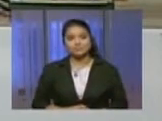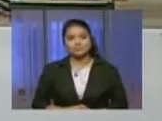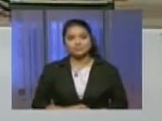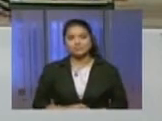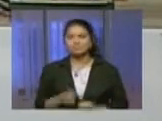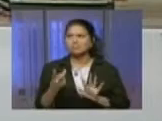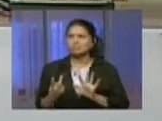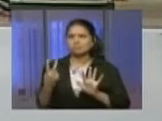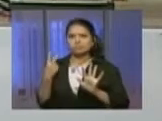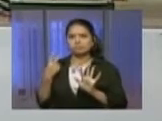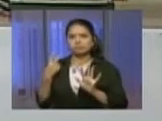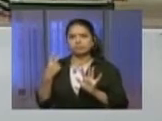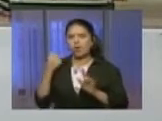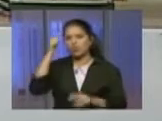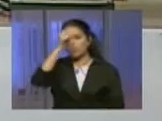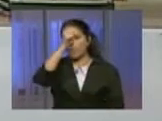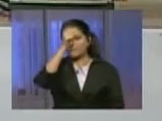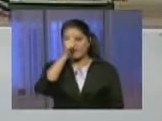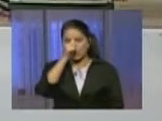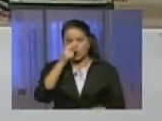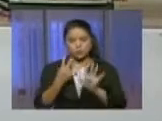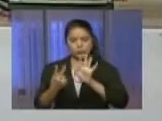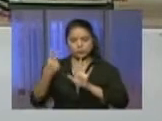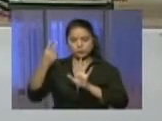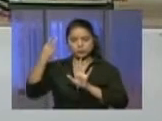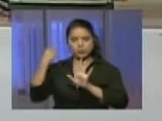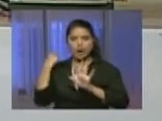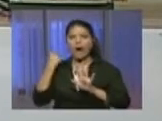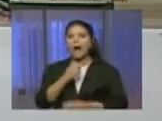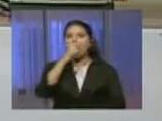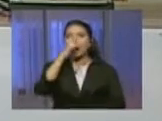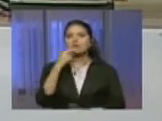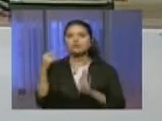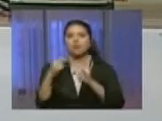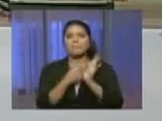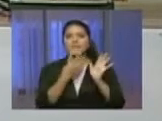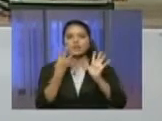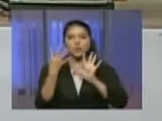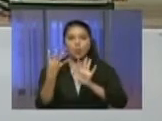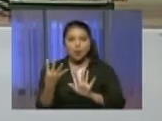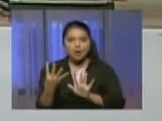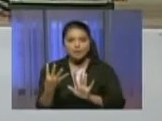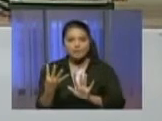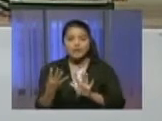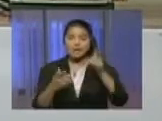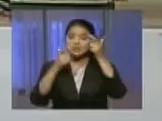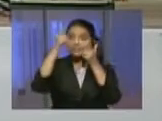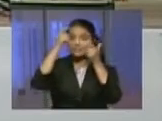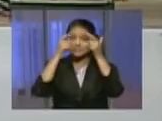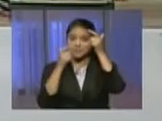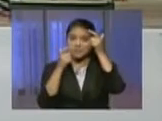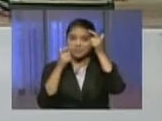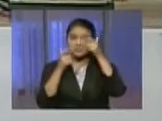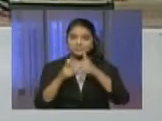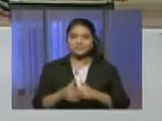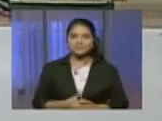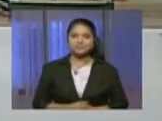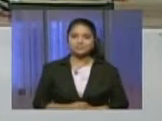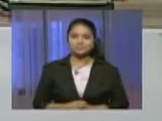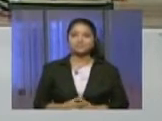era domingo año 2009 el comandante Chávez